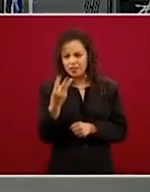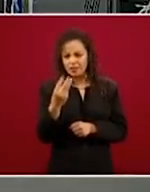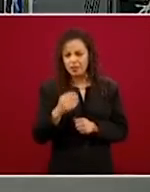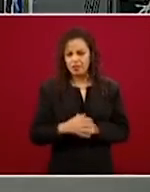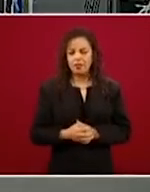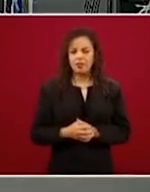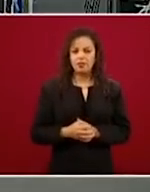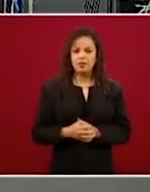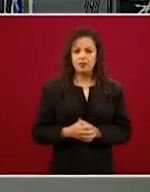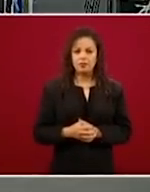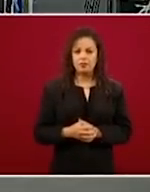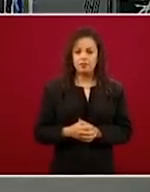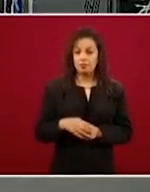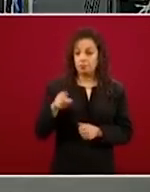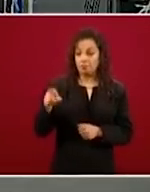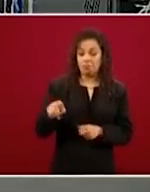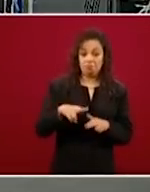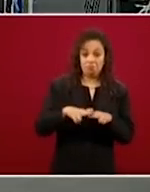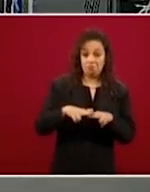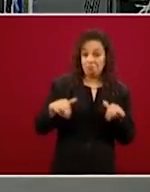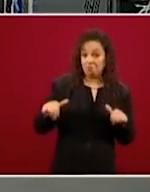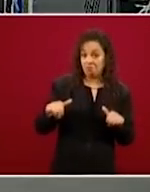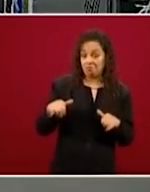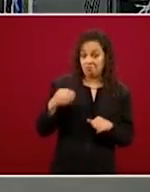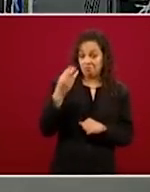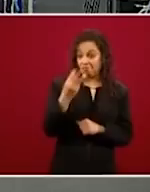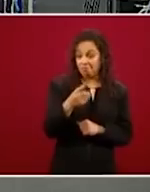y en ninguno de los tres